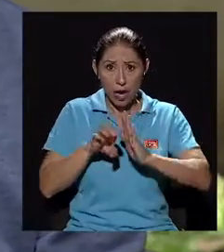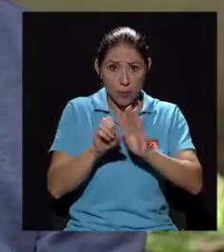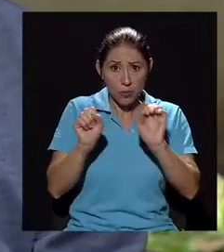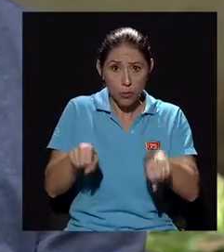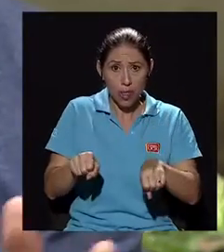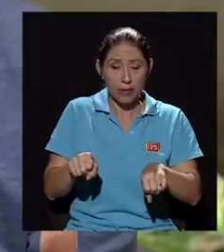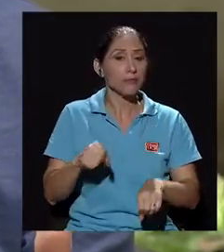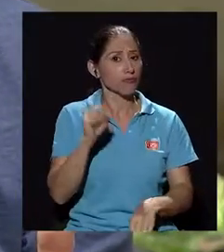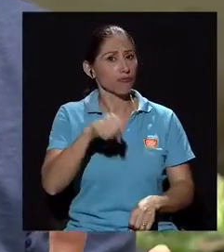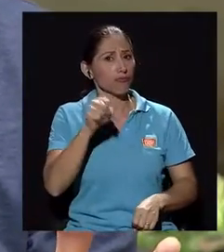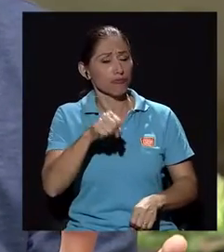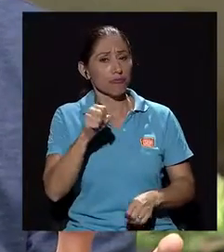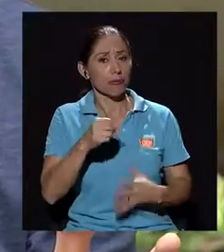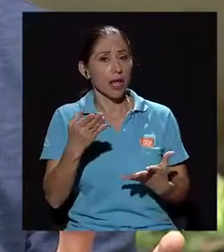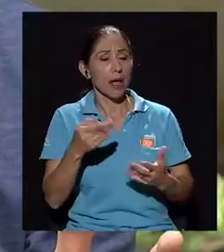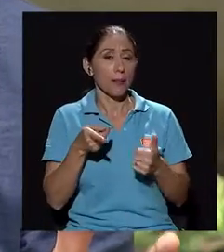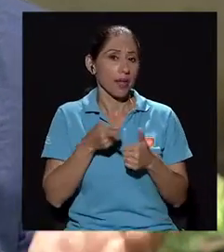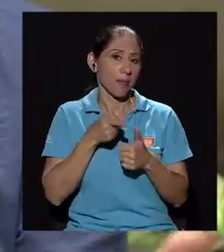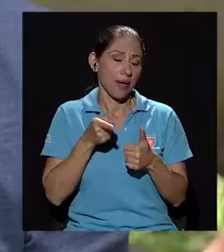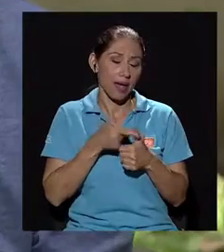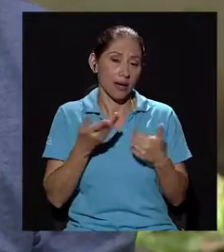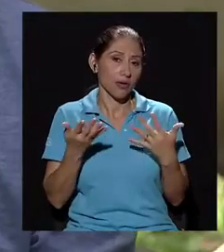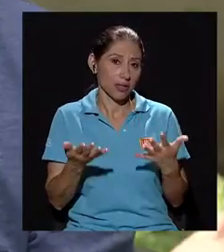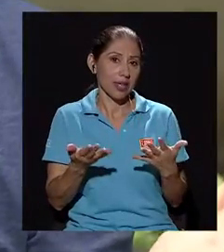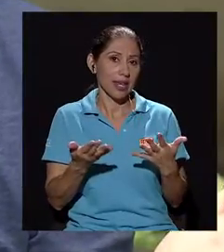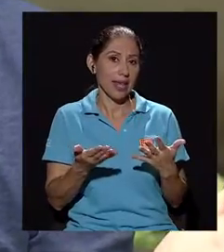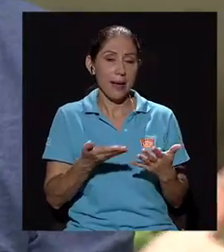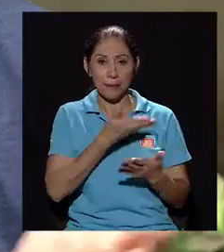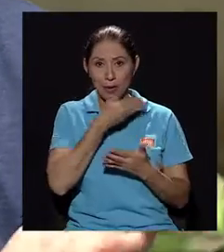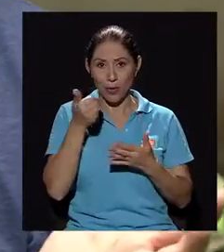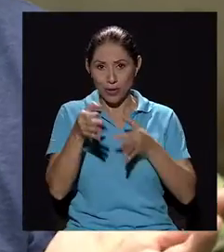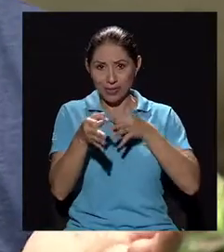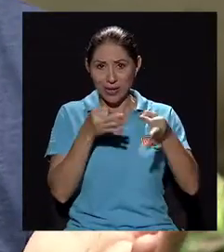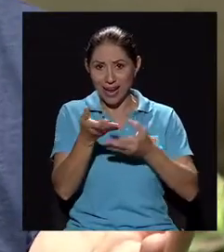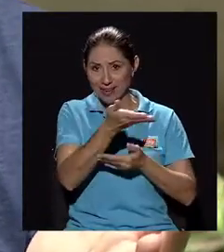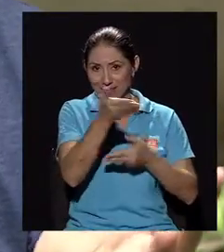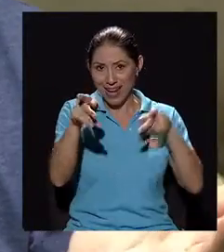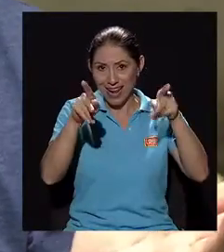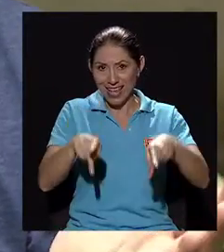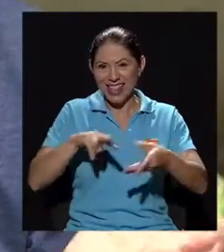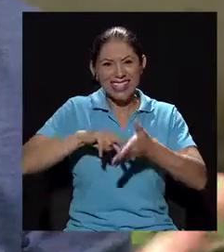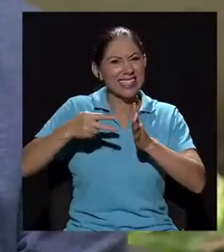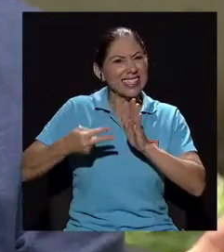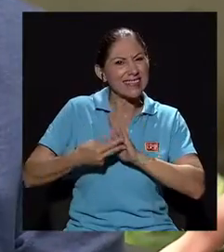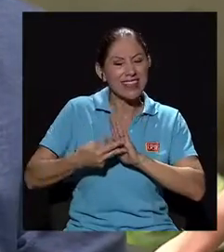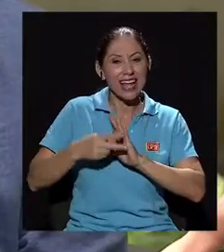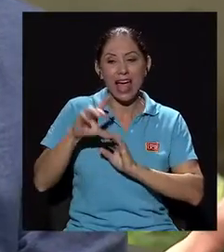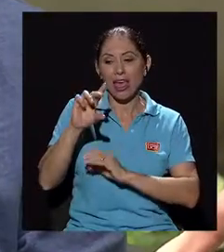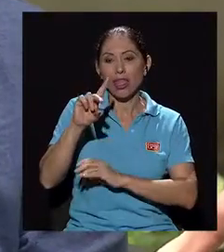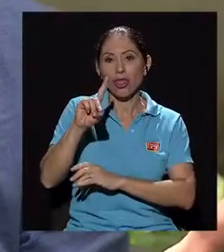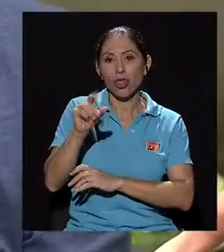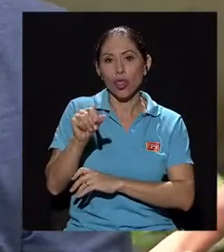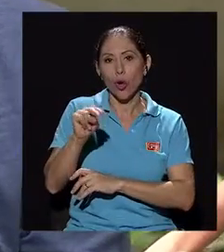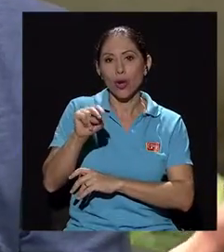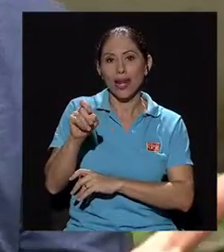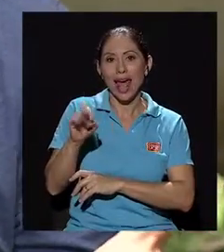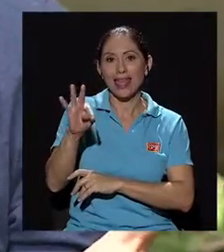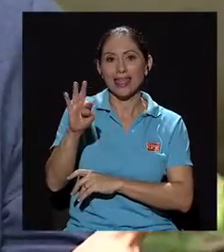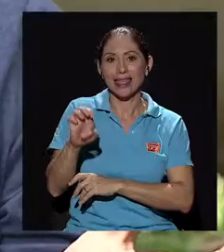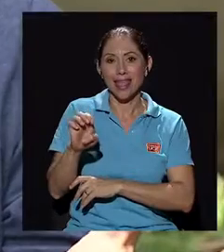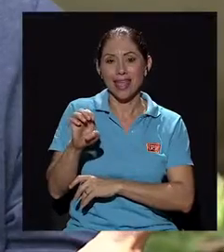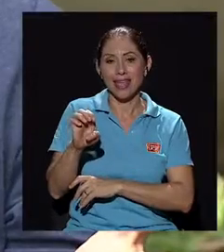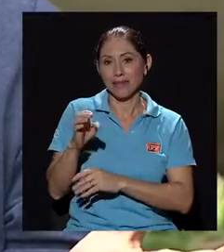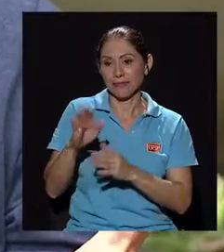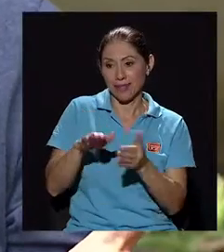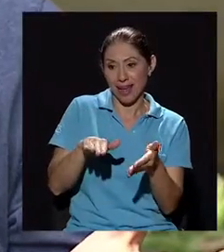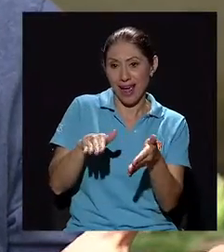sea, primero, o sea, sería loable, o sea, que le expliquemos a la gente, o sea, que es un donante cadavérico, ¿verdad? Y quizás